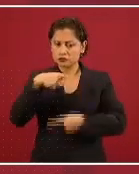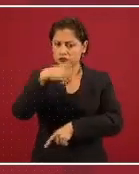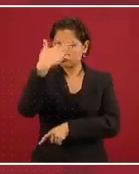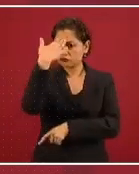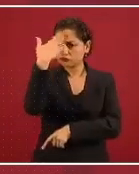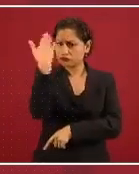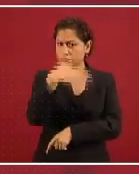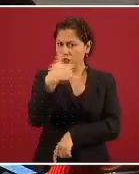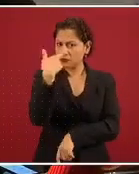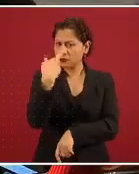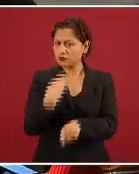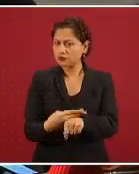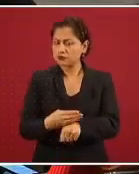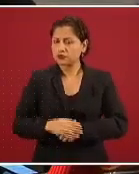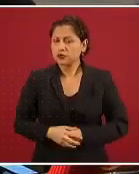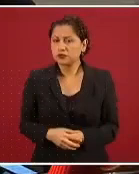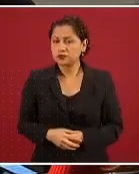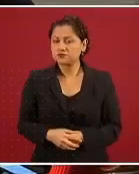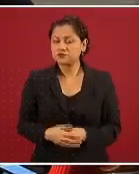verdad,